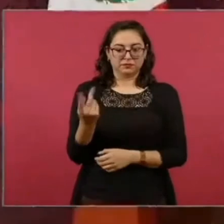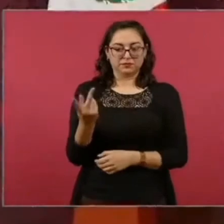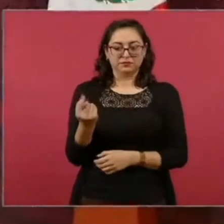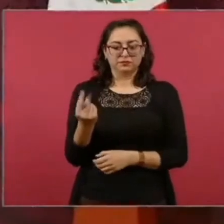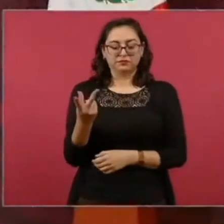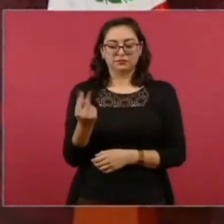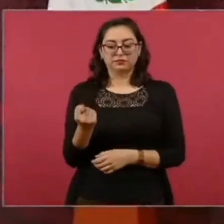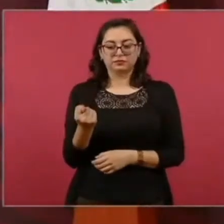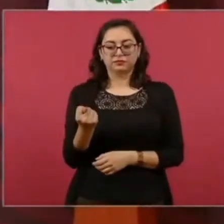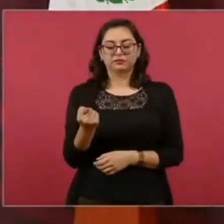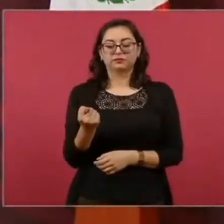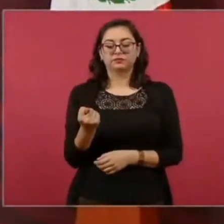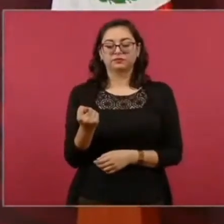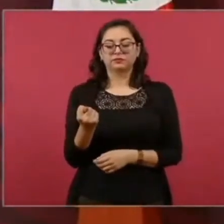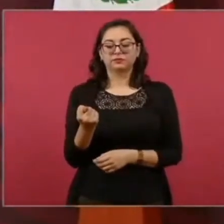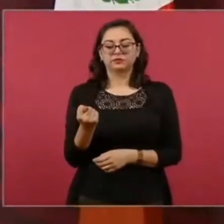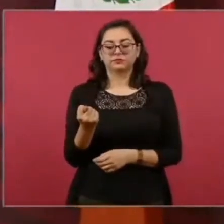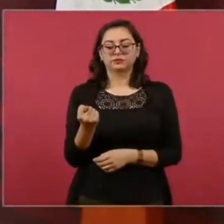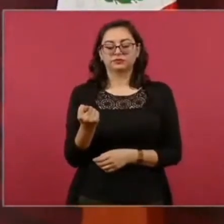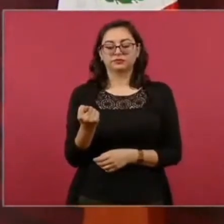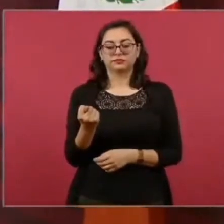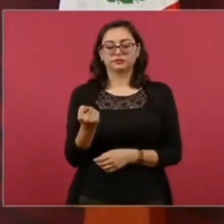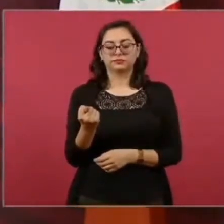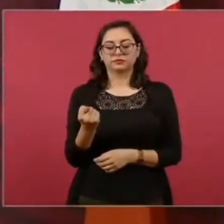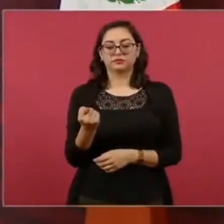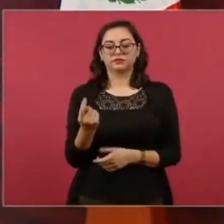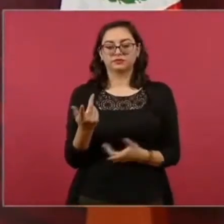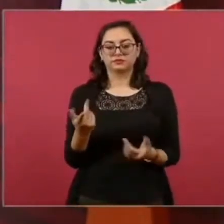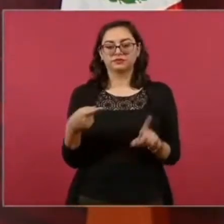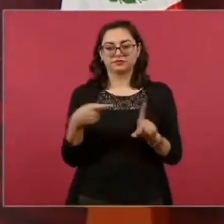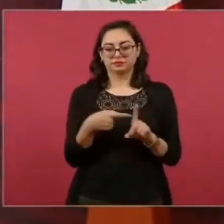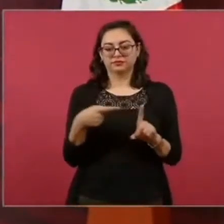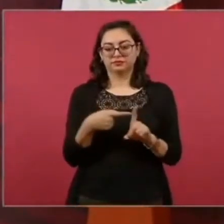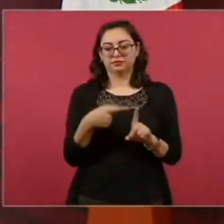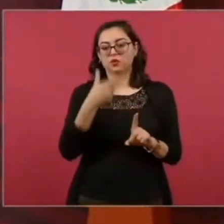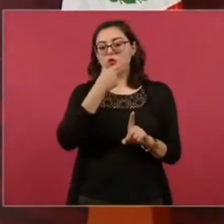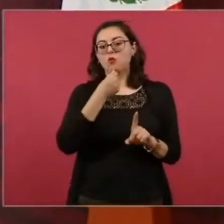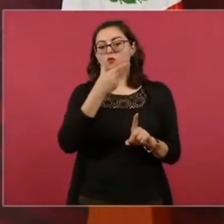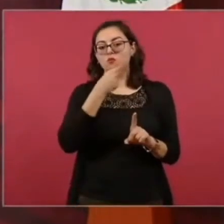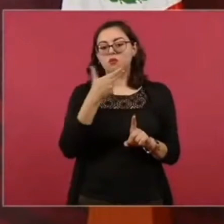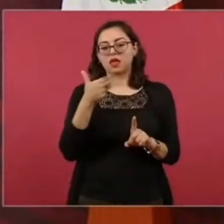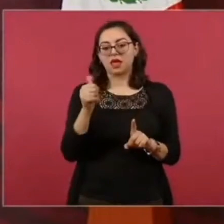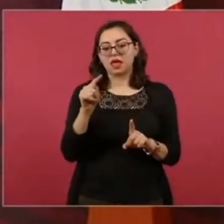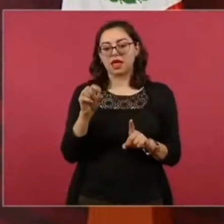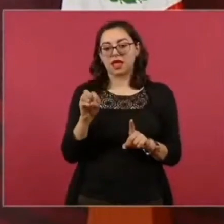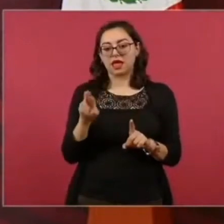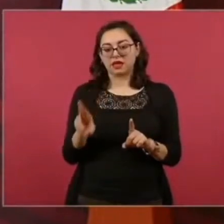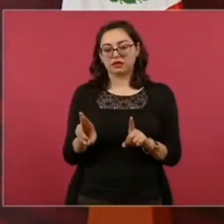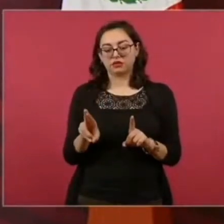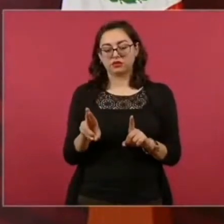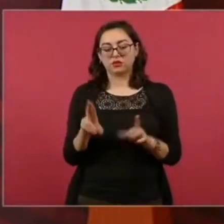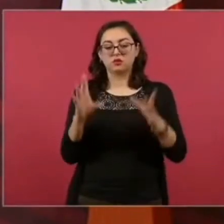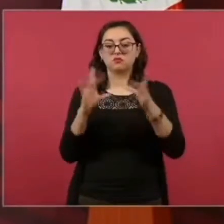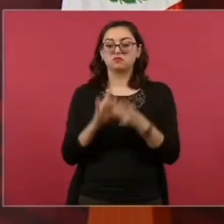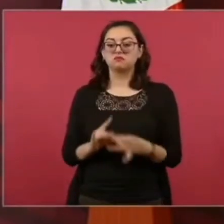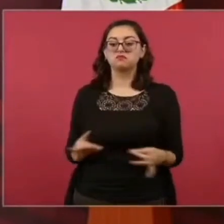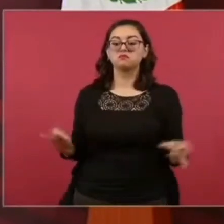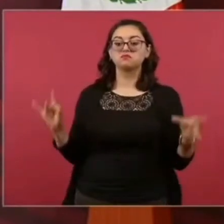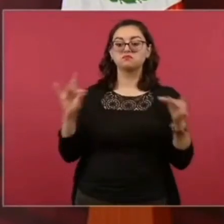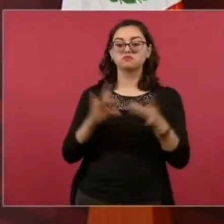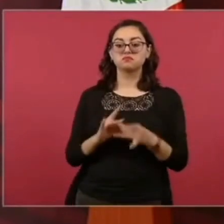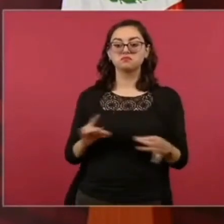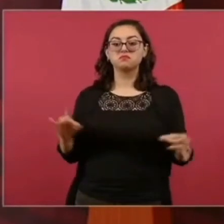donde habla Héctor de que fue una elección de